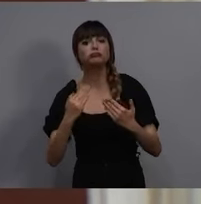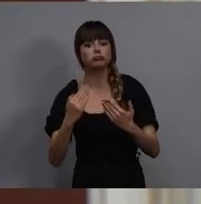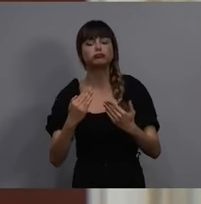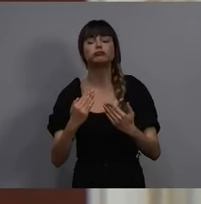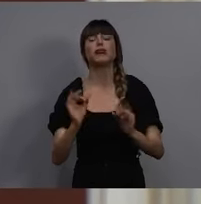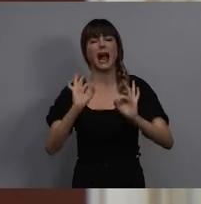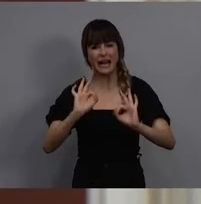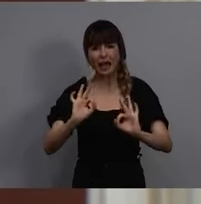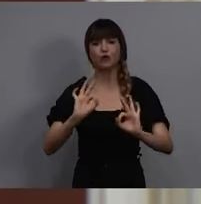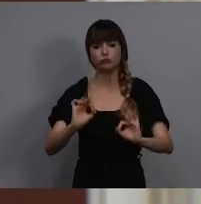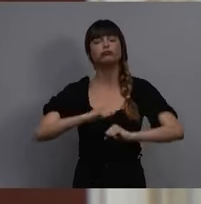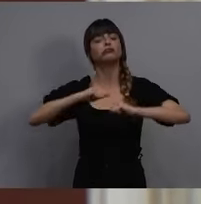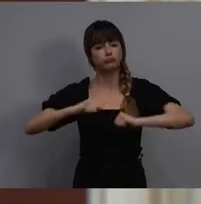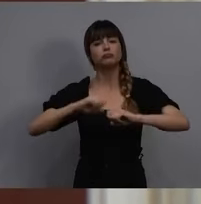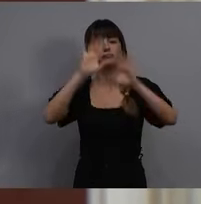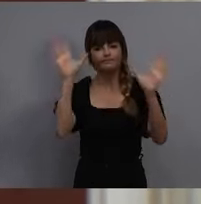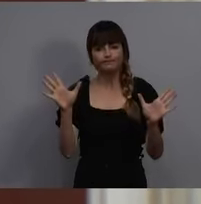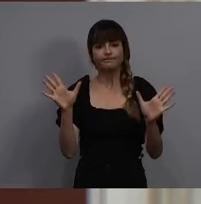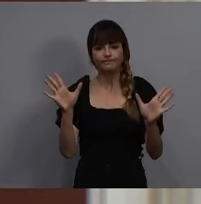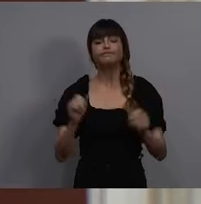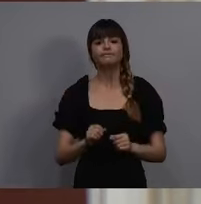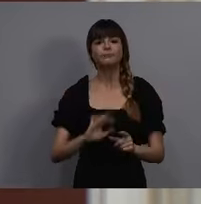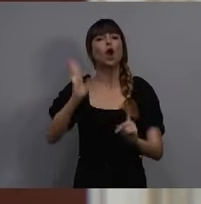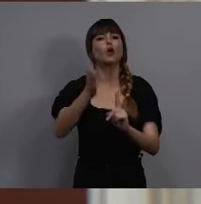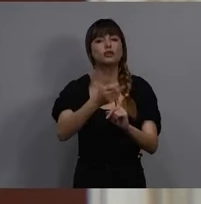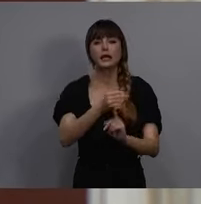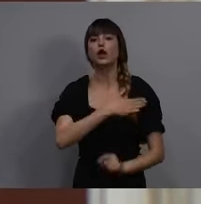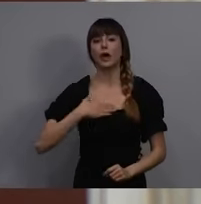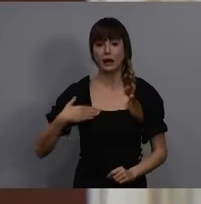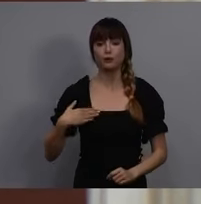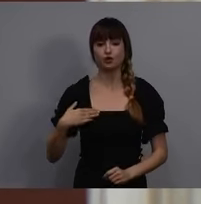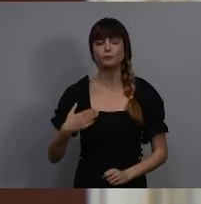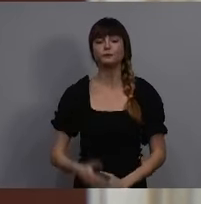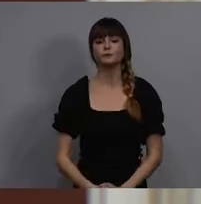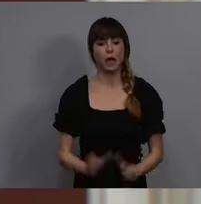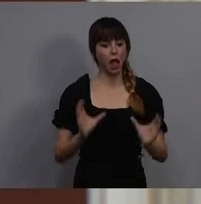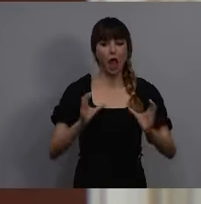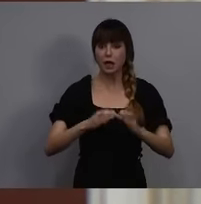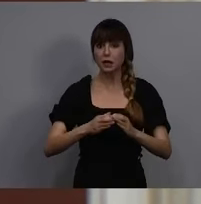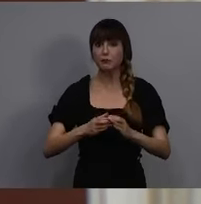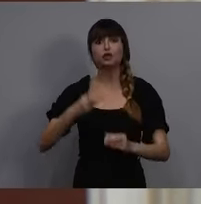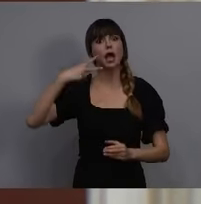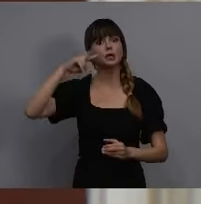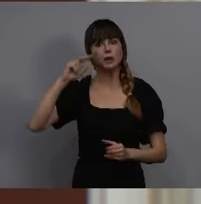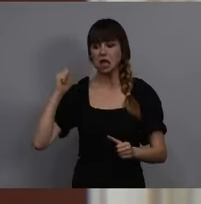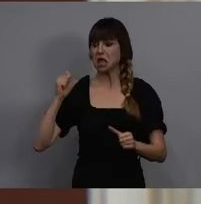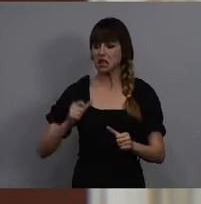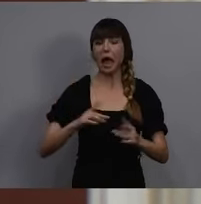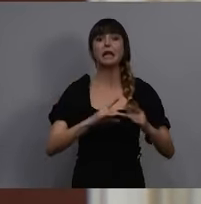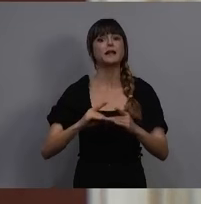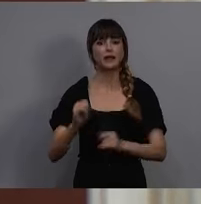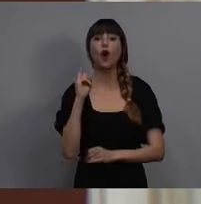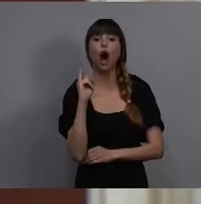definido y estamos determinados en conseguirlo Contamos con los equipos con la experiencia y con los liderazgos para